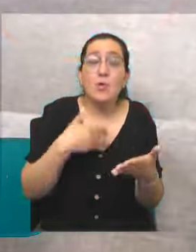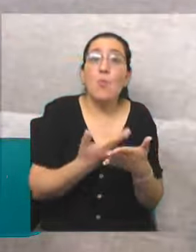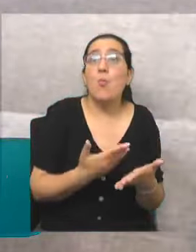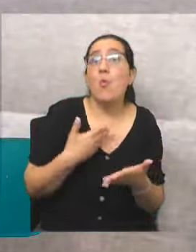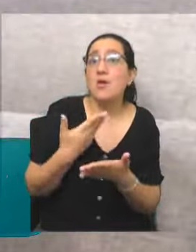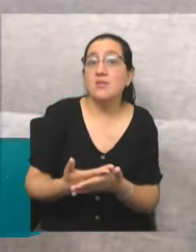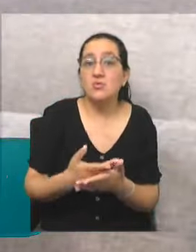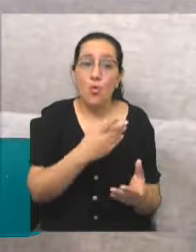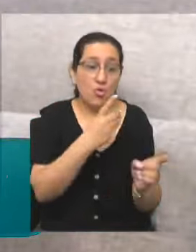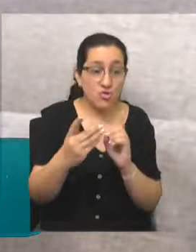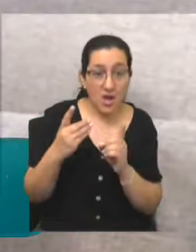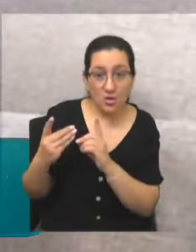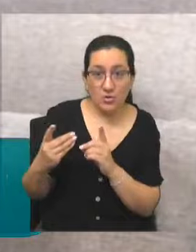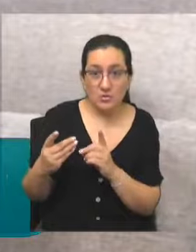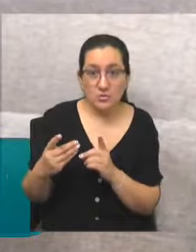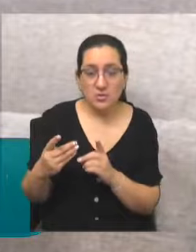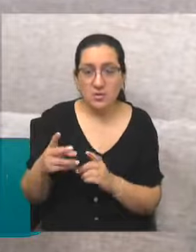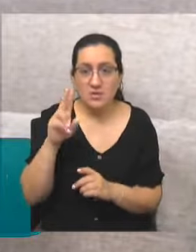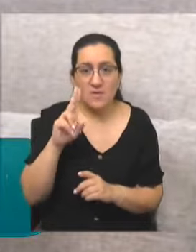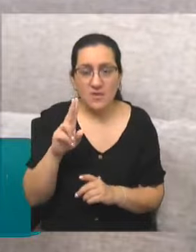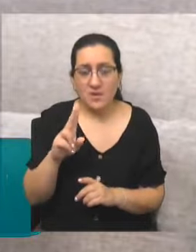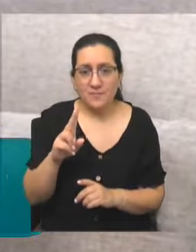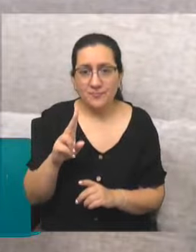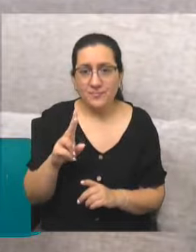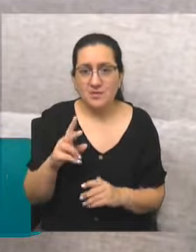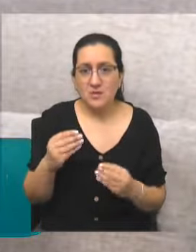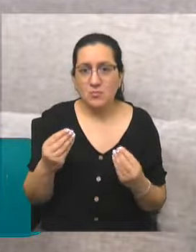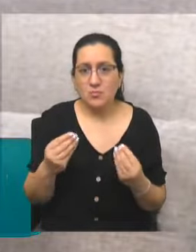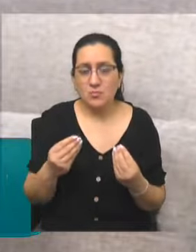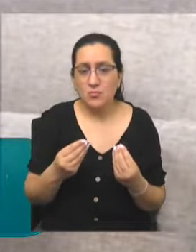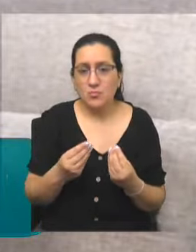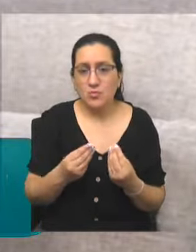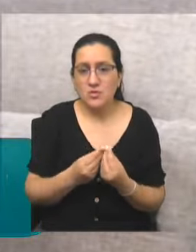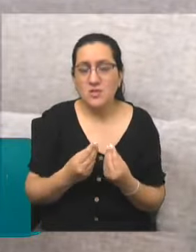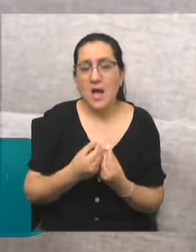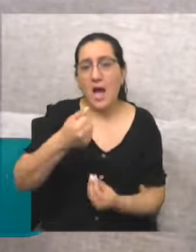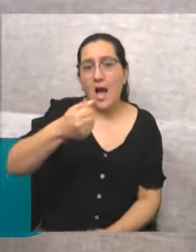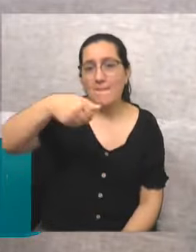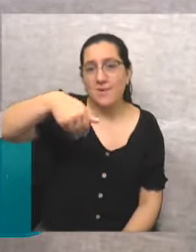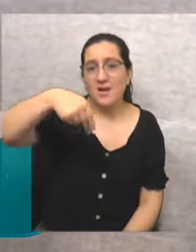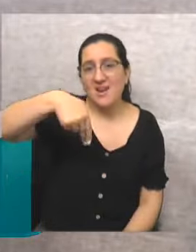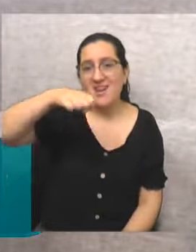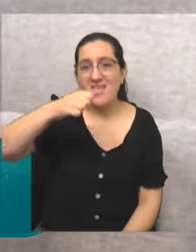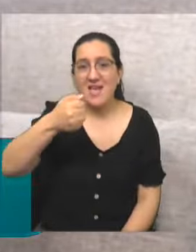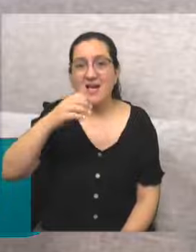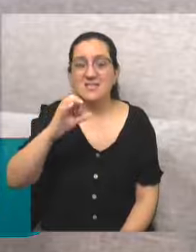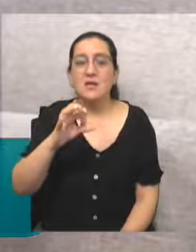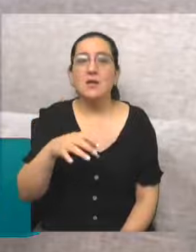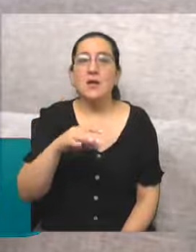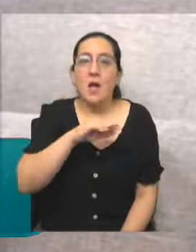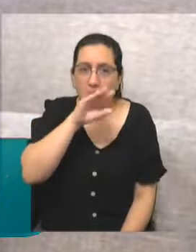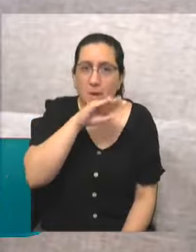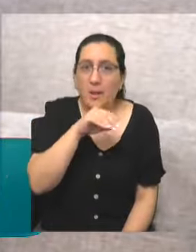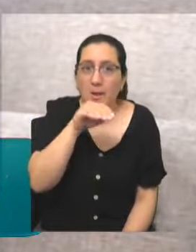o diálogos en el diálogo continuo que se ha visto que hasta hace muchas instancias de apneas. de apnea respiratoria. O sea, está hablando y no